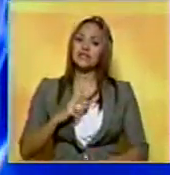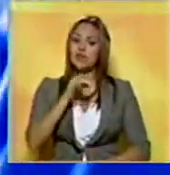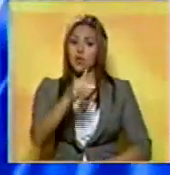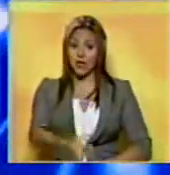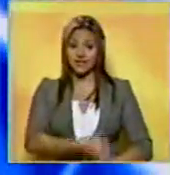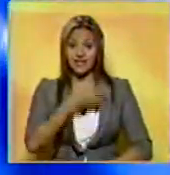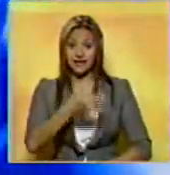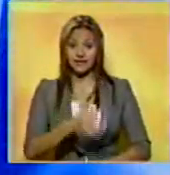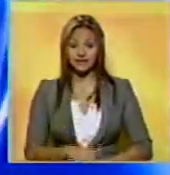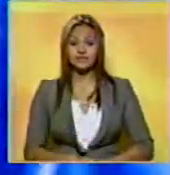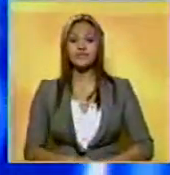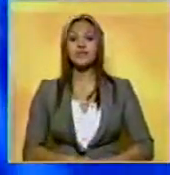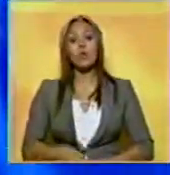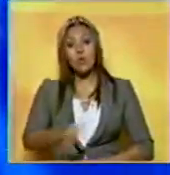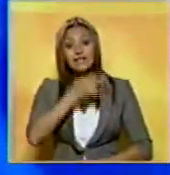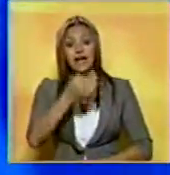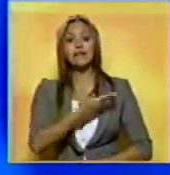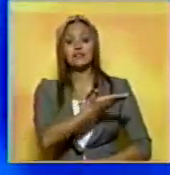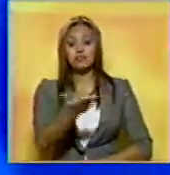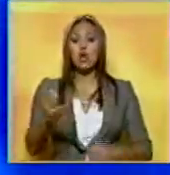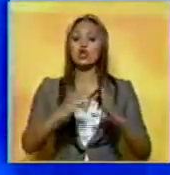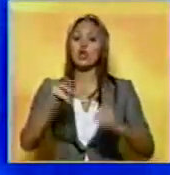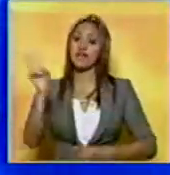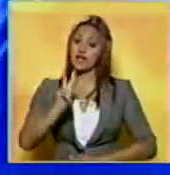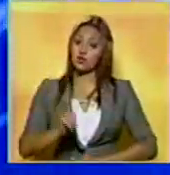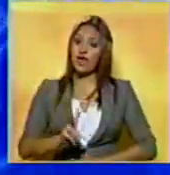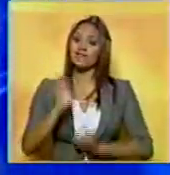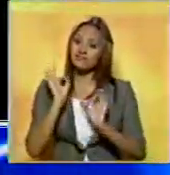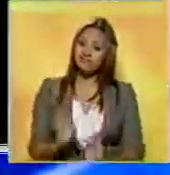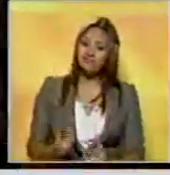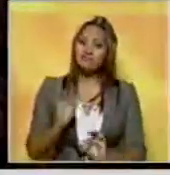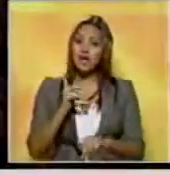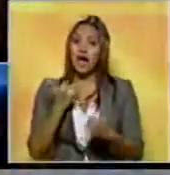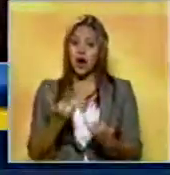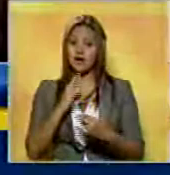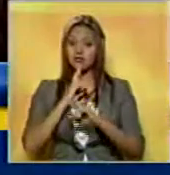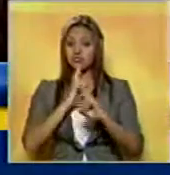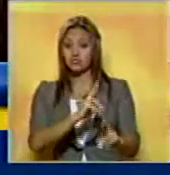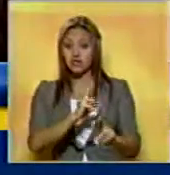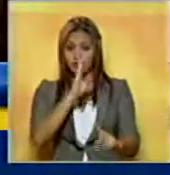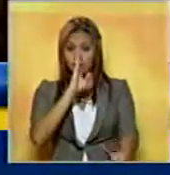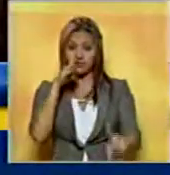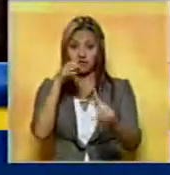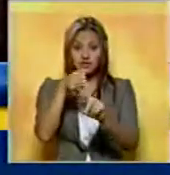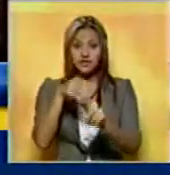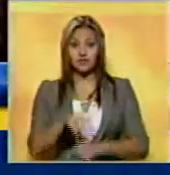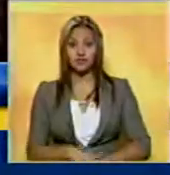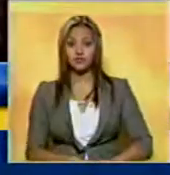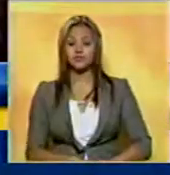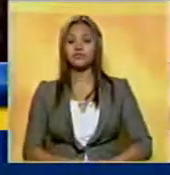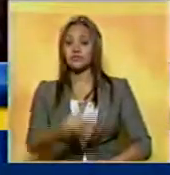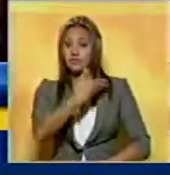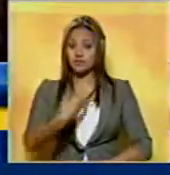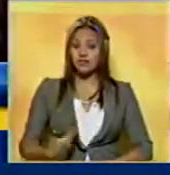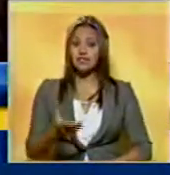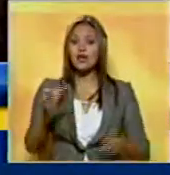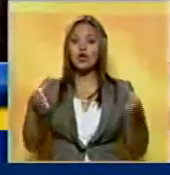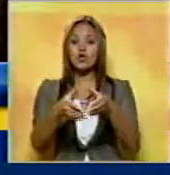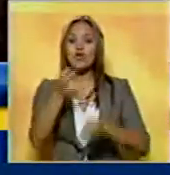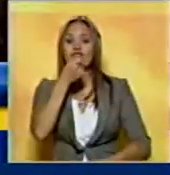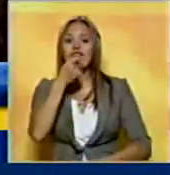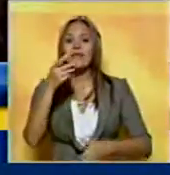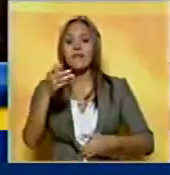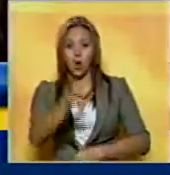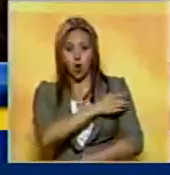Fernando, buenas tardes. Eduardo, buenas tardes para ti y para toda Venezuela. Exactamente, estamos transmitiendo en vivo y en directo y es que el presidente de COPEI, Roberto